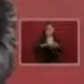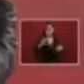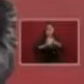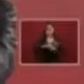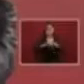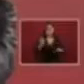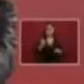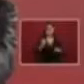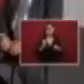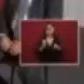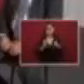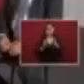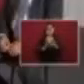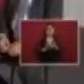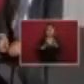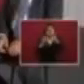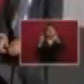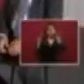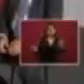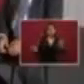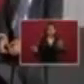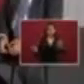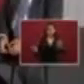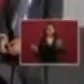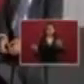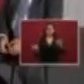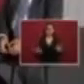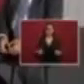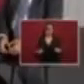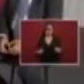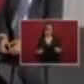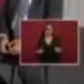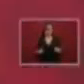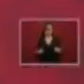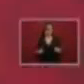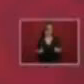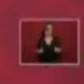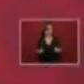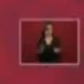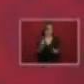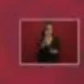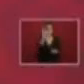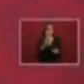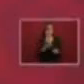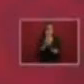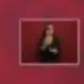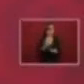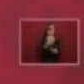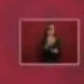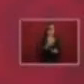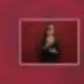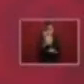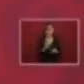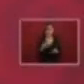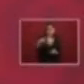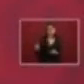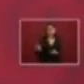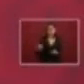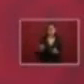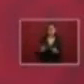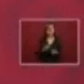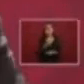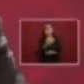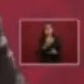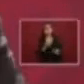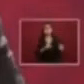el conjunto de políticas y prácticas en compras gubernamentales, etcétera, se mantiene y no se queda todo esto